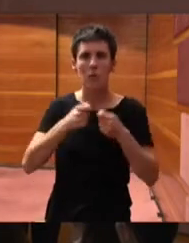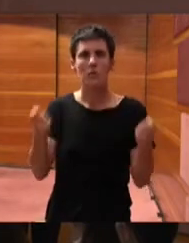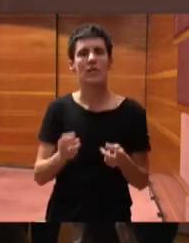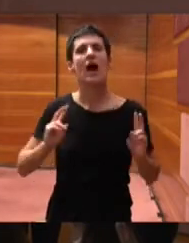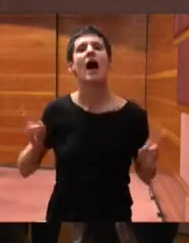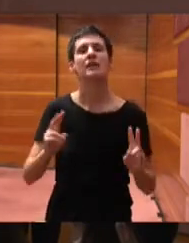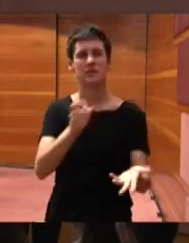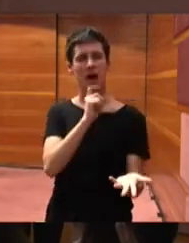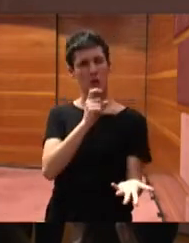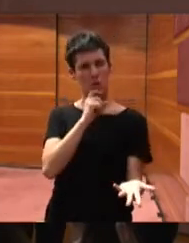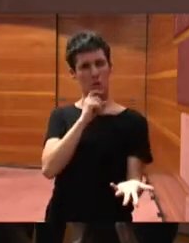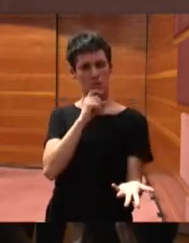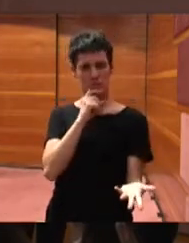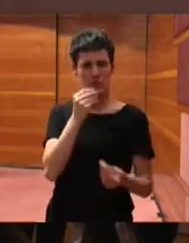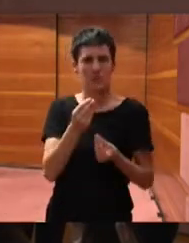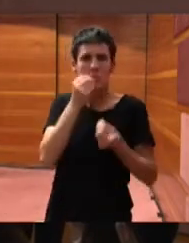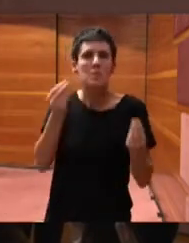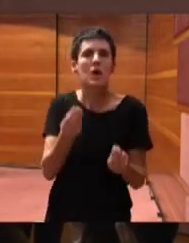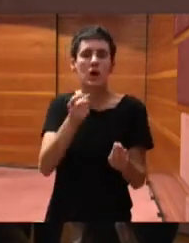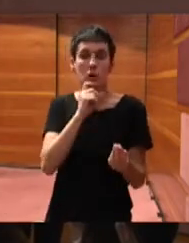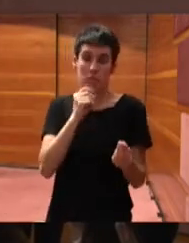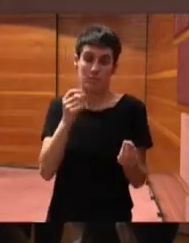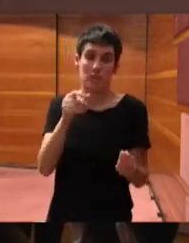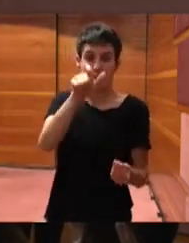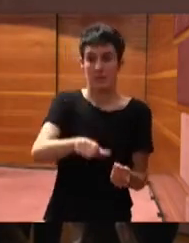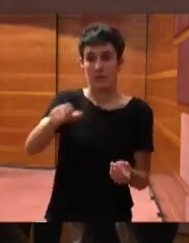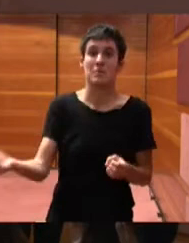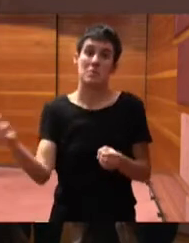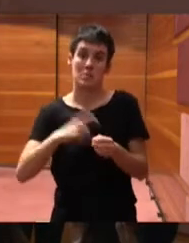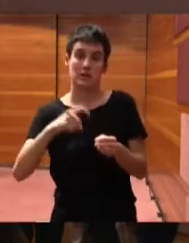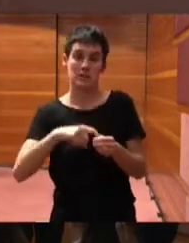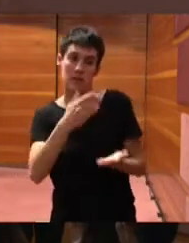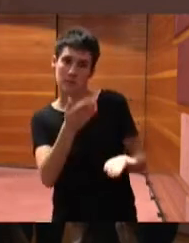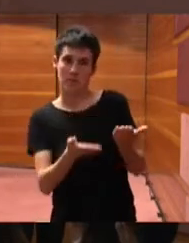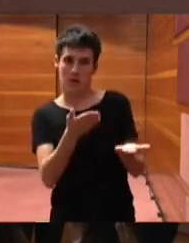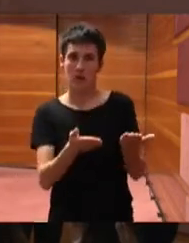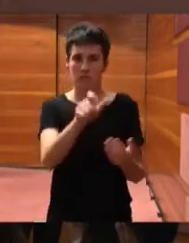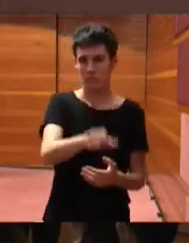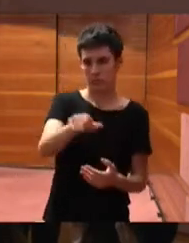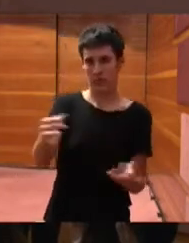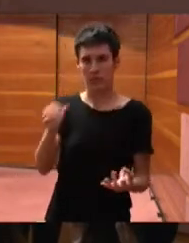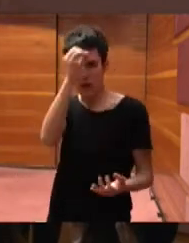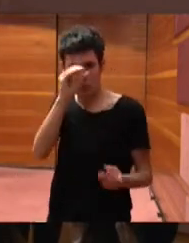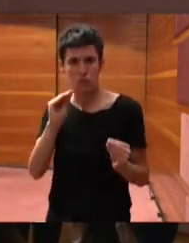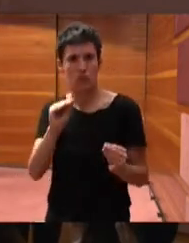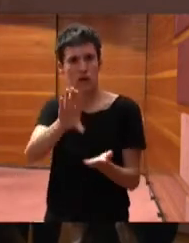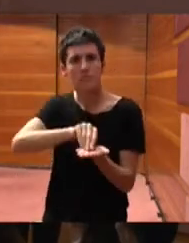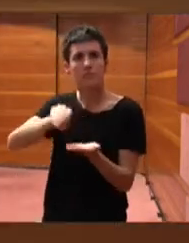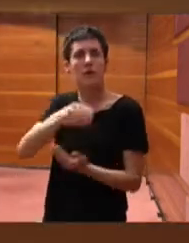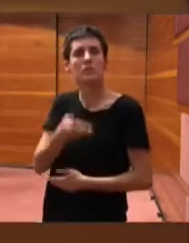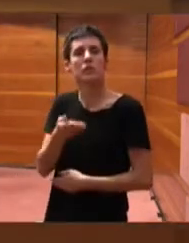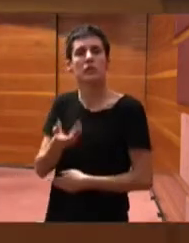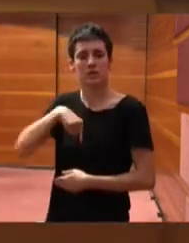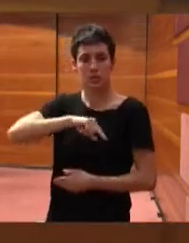Con los destinatarios, con los segmentos de destinatarios. Con lo cual, ahí también participación tiene algo que hacer, ¿no? Vamos a diseñar bien nuestro